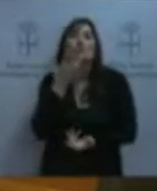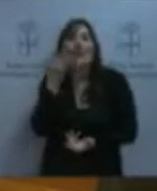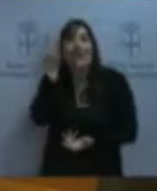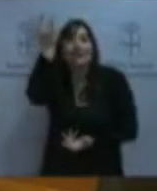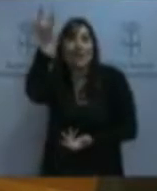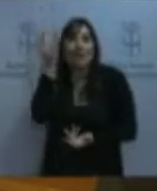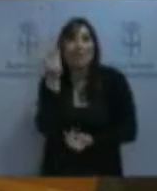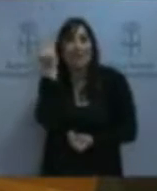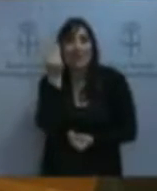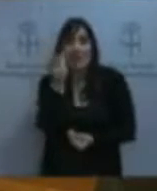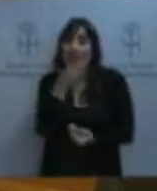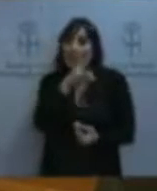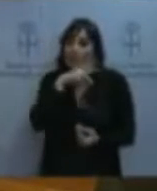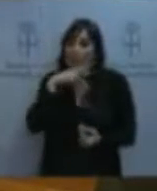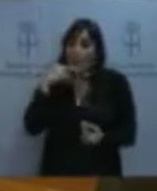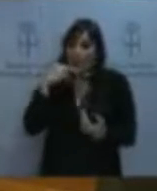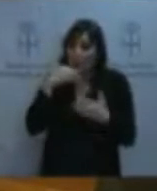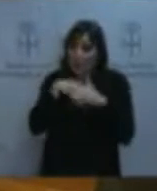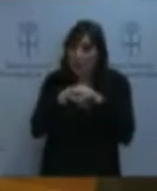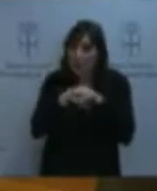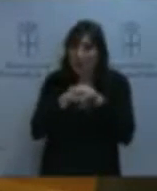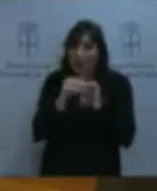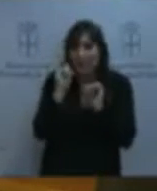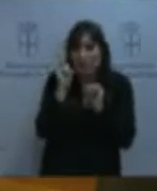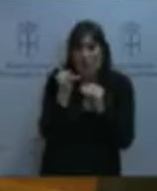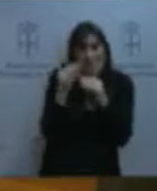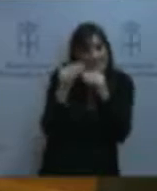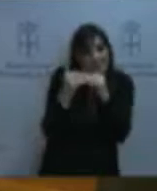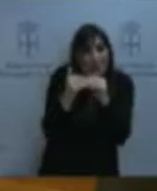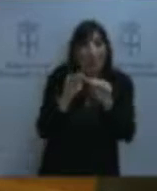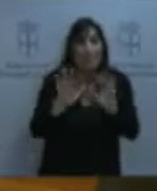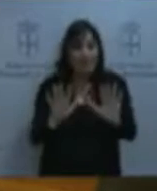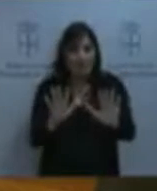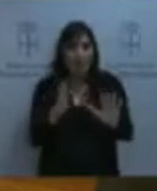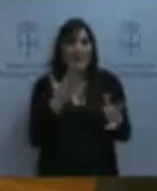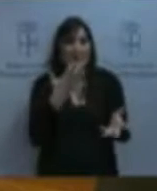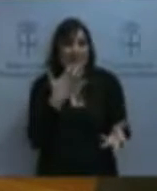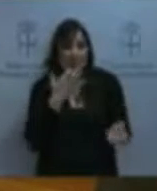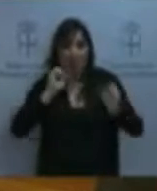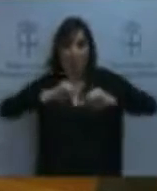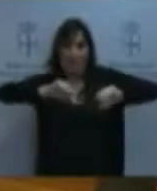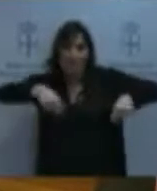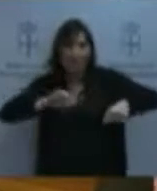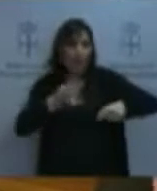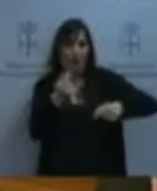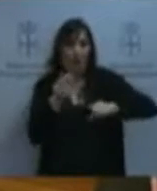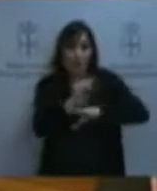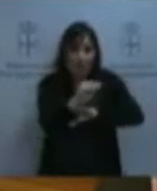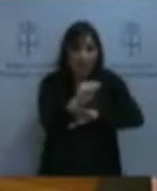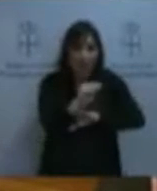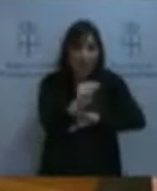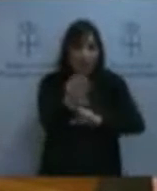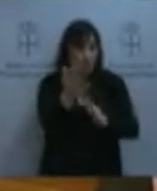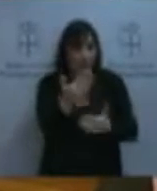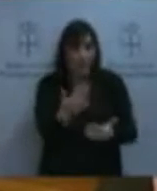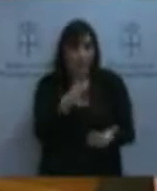riesgos. Pero si no dotan de un convenio o de presupuestos para condicionar un lugar sin riesgos para el Banco de